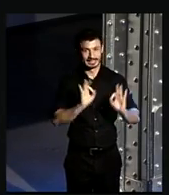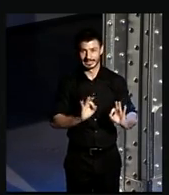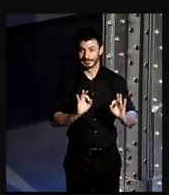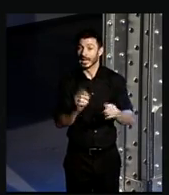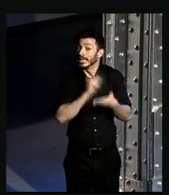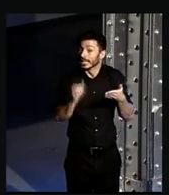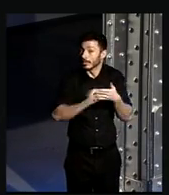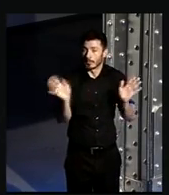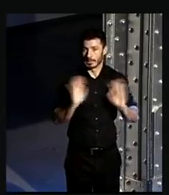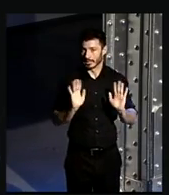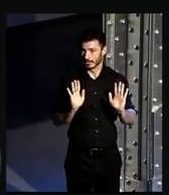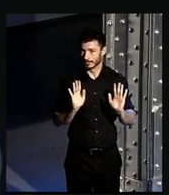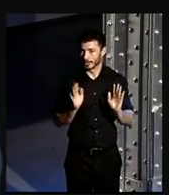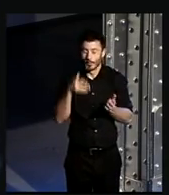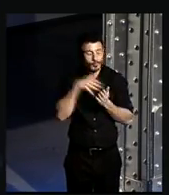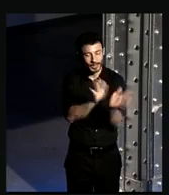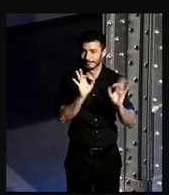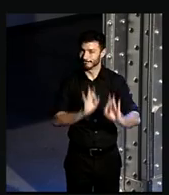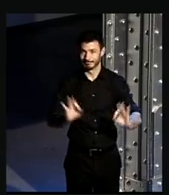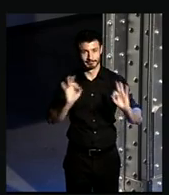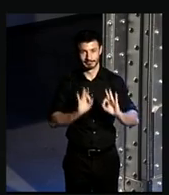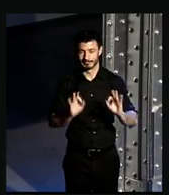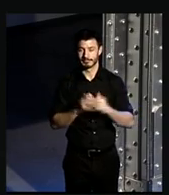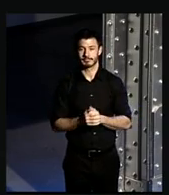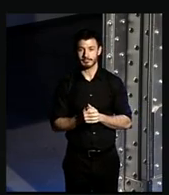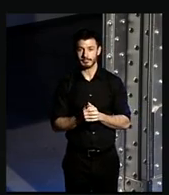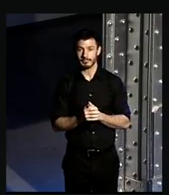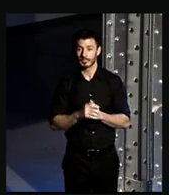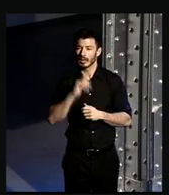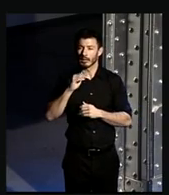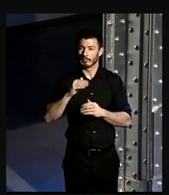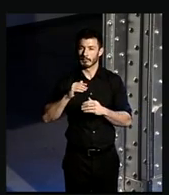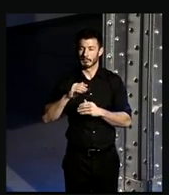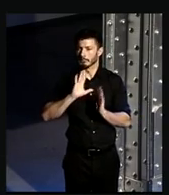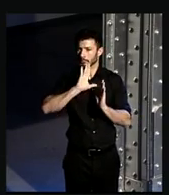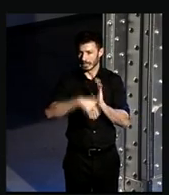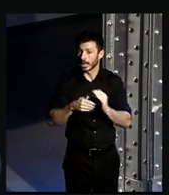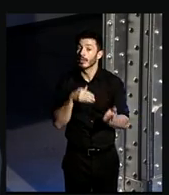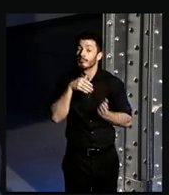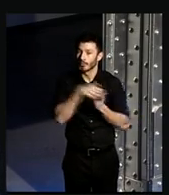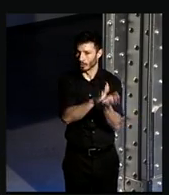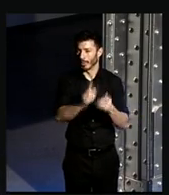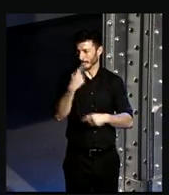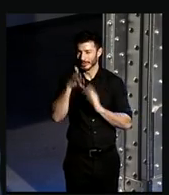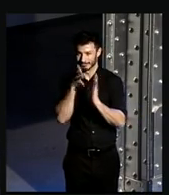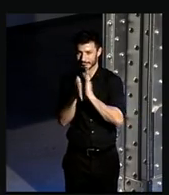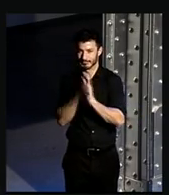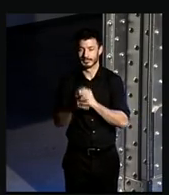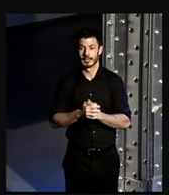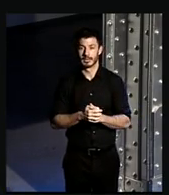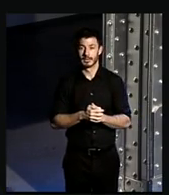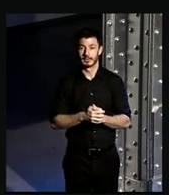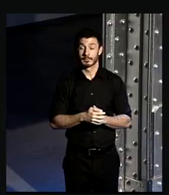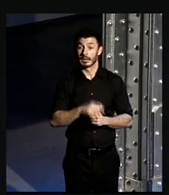Escribió, pero no lo publicó. De hecho, se publicó muchísimo más tarde, ¿no? Como veremos después. Escribió en